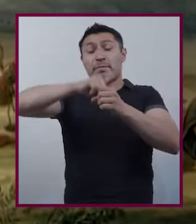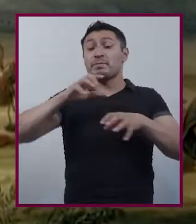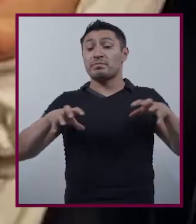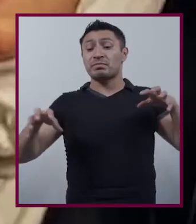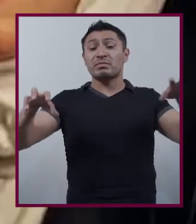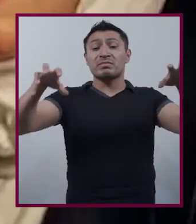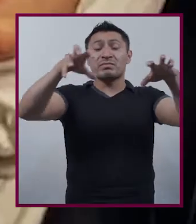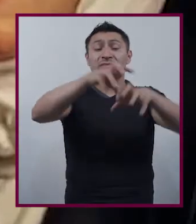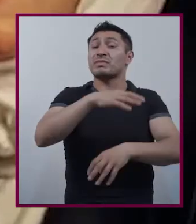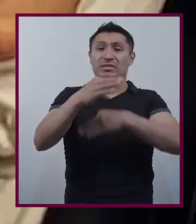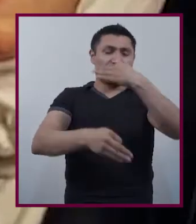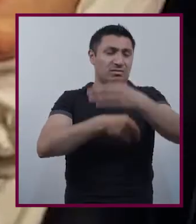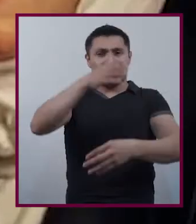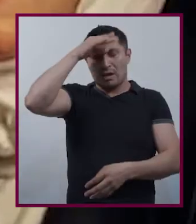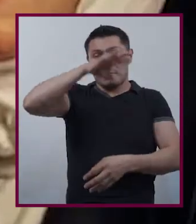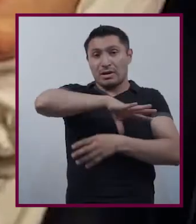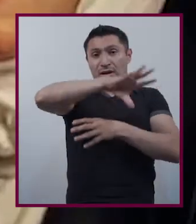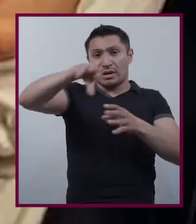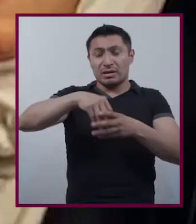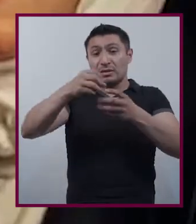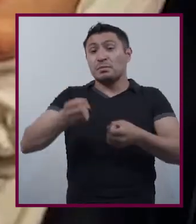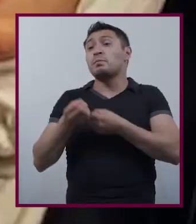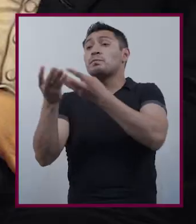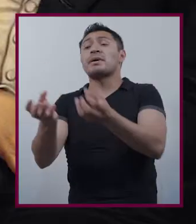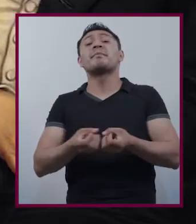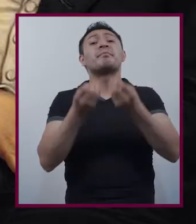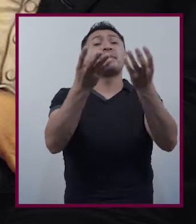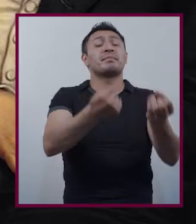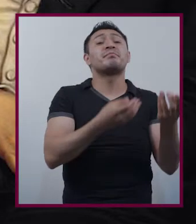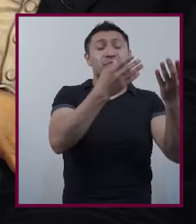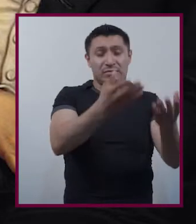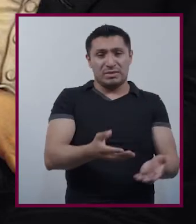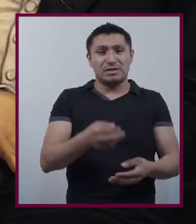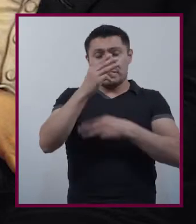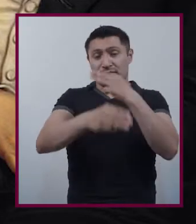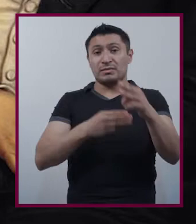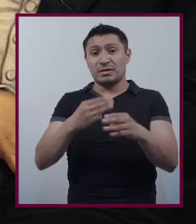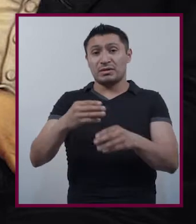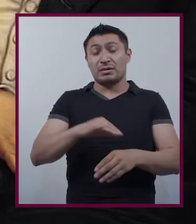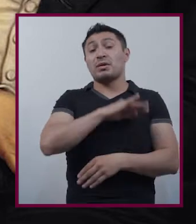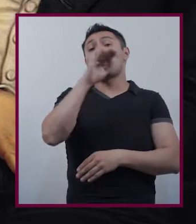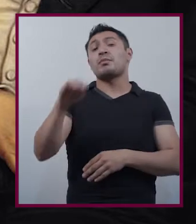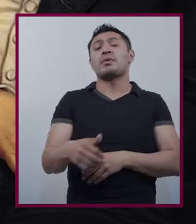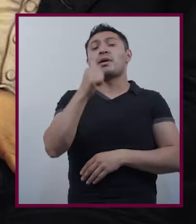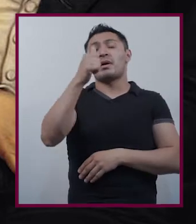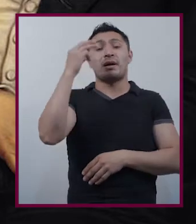locales, conocimientos que compartió con el mundo. Falleció el 6 de marzo de